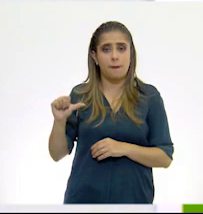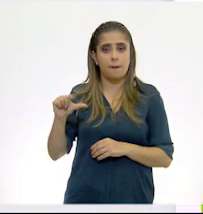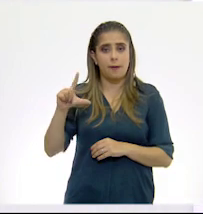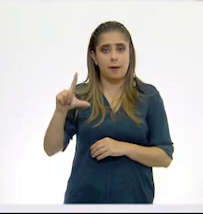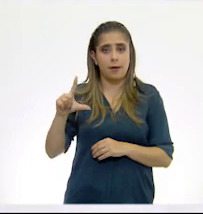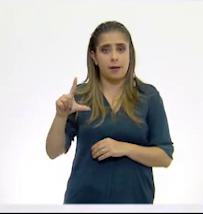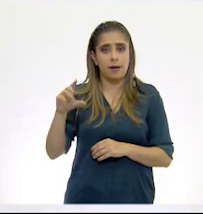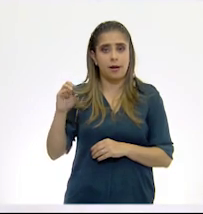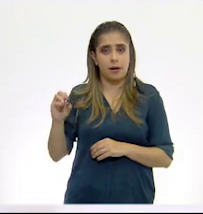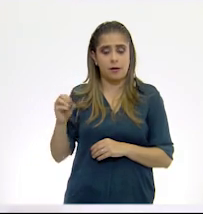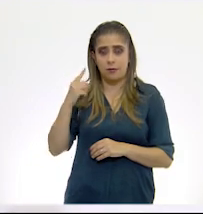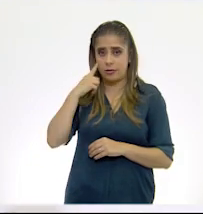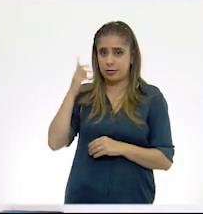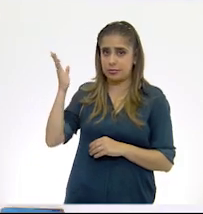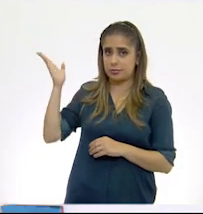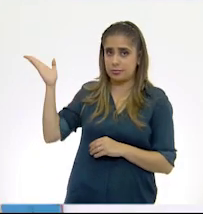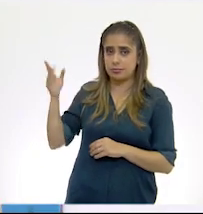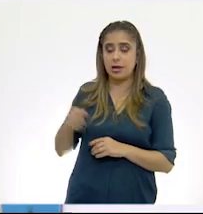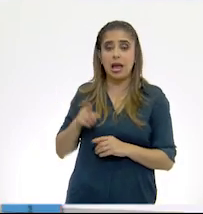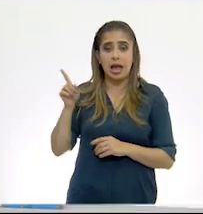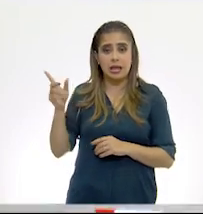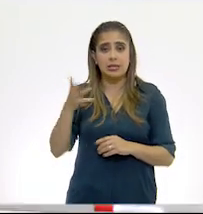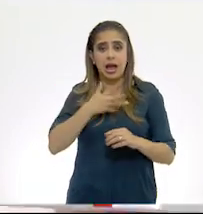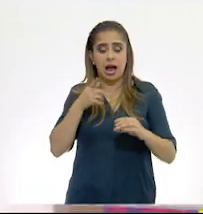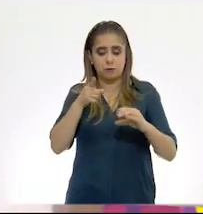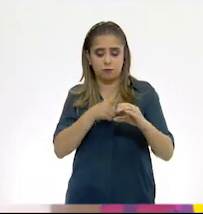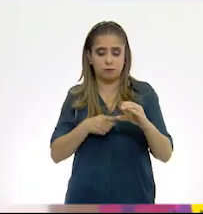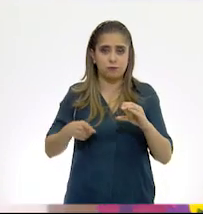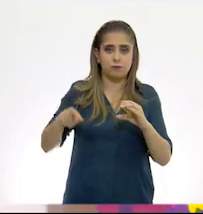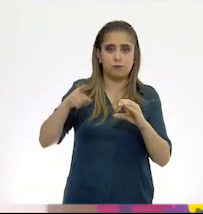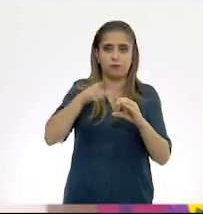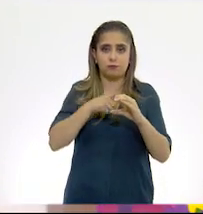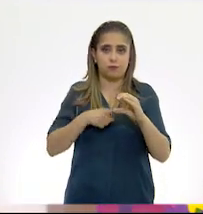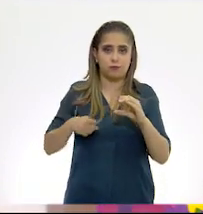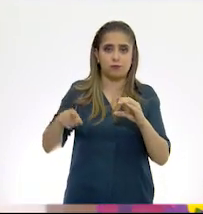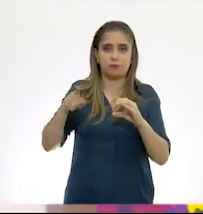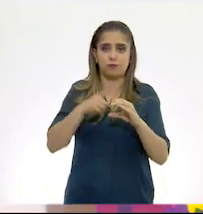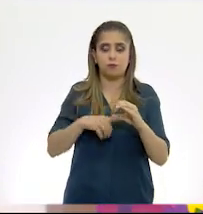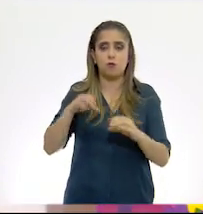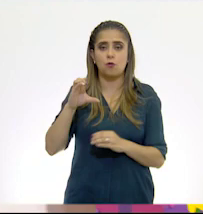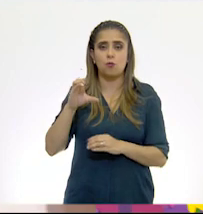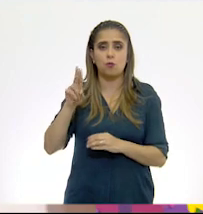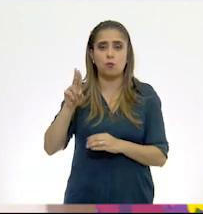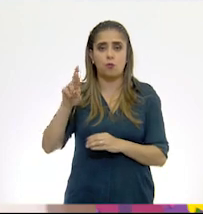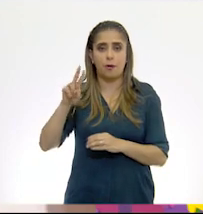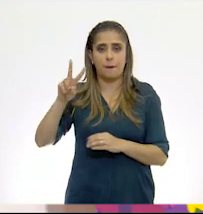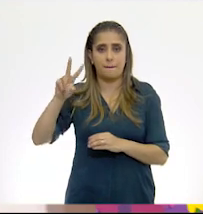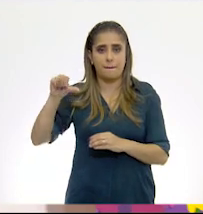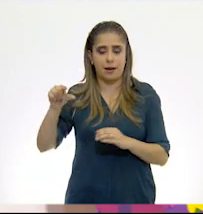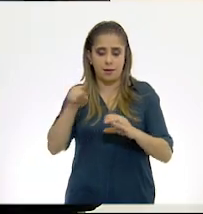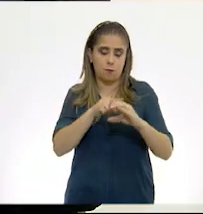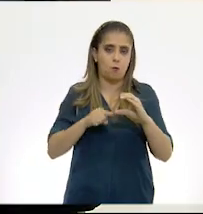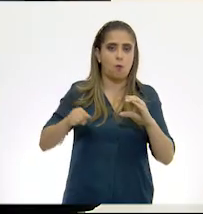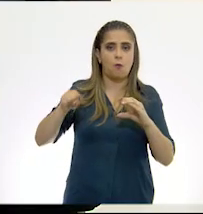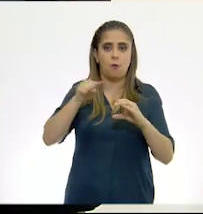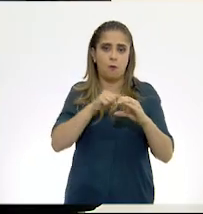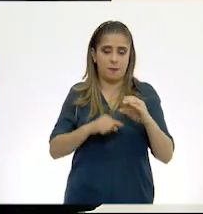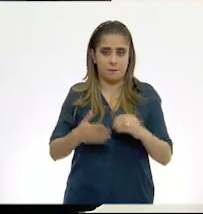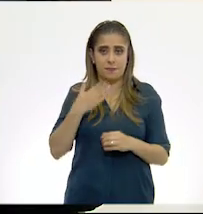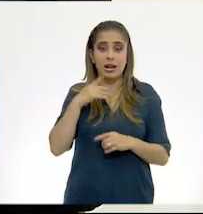mencionaste, tienen líneas curvas. ¿Sí? Tienen una línea curva. Muy bien. Entonces es un